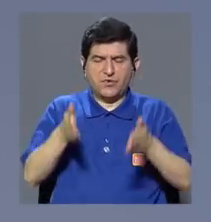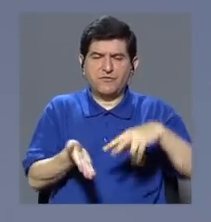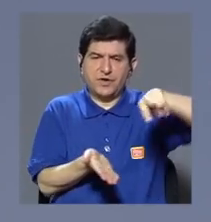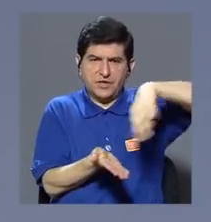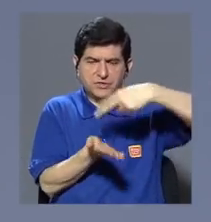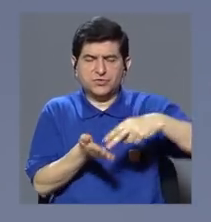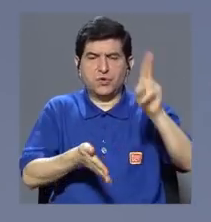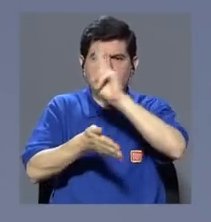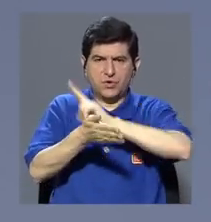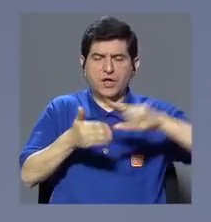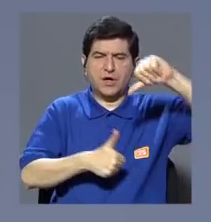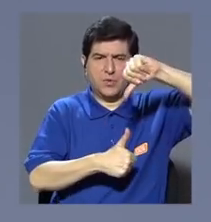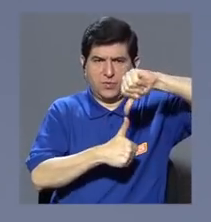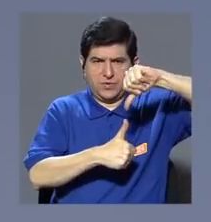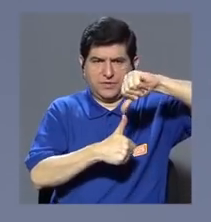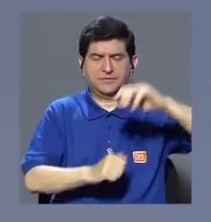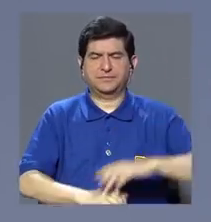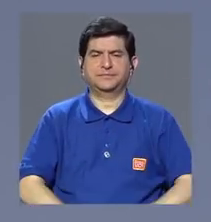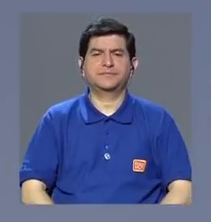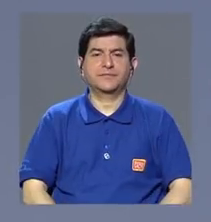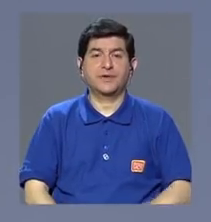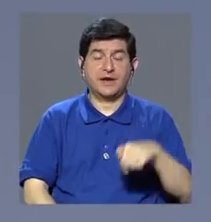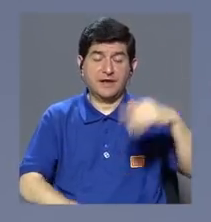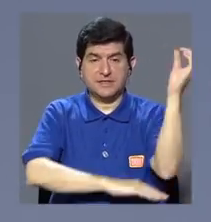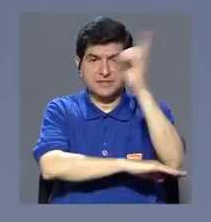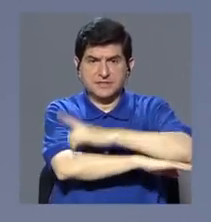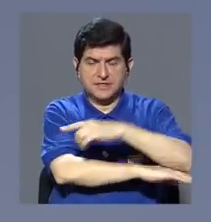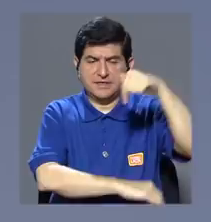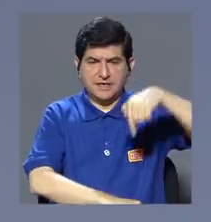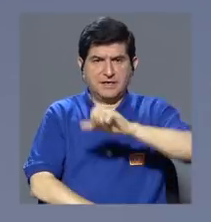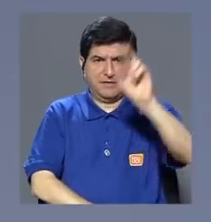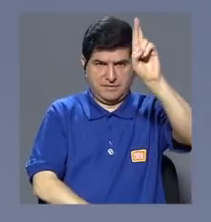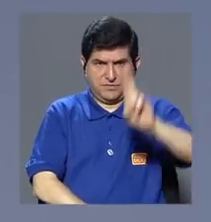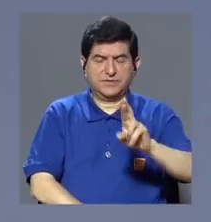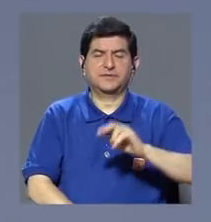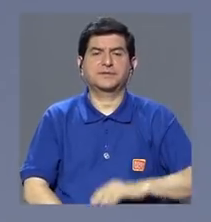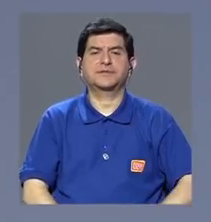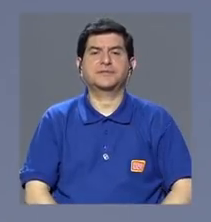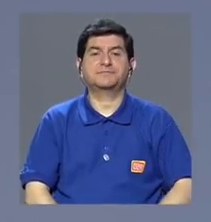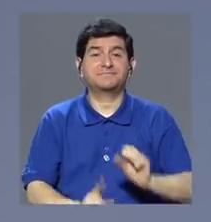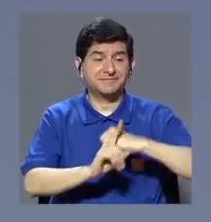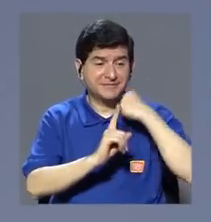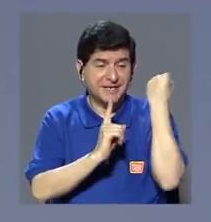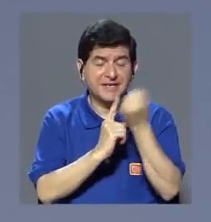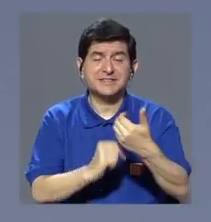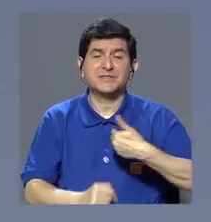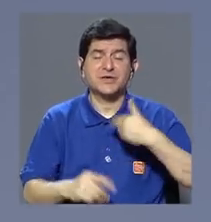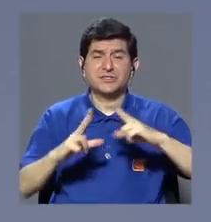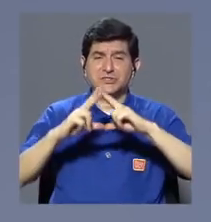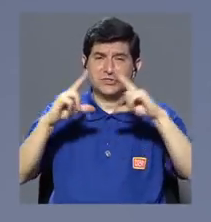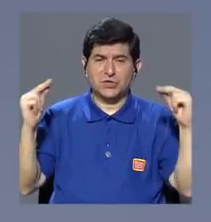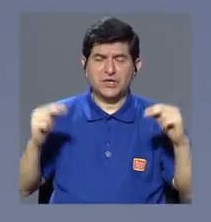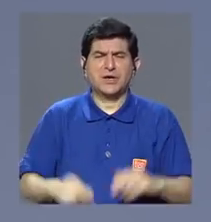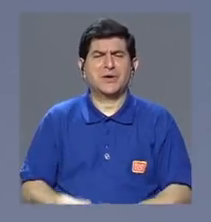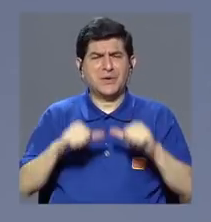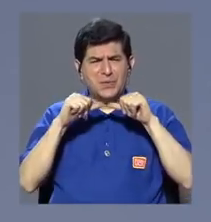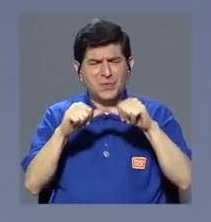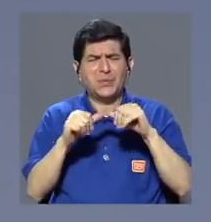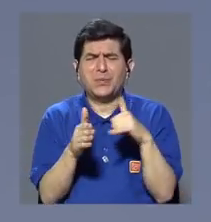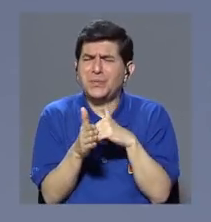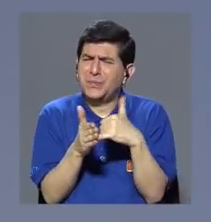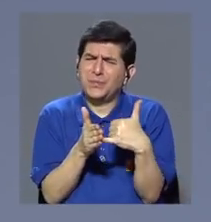de danza de la universidad centroamericana y que en estos días está en costa rica la situación que vive nicaragua es de constante